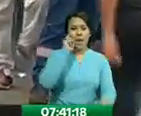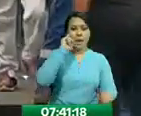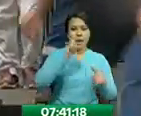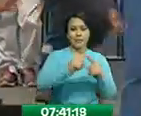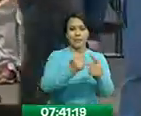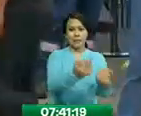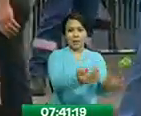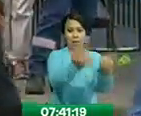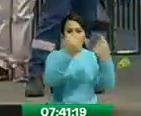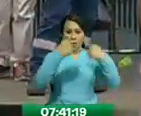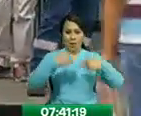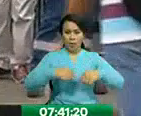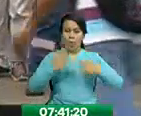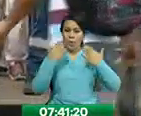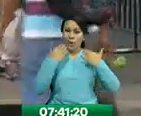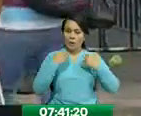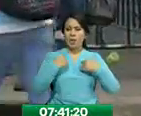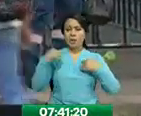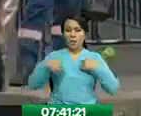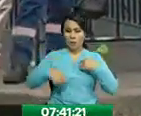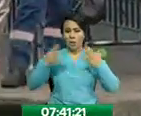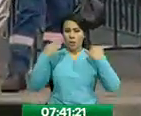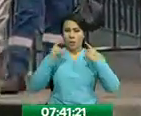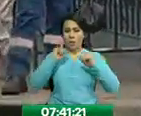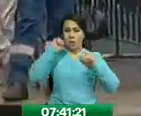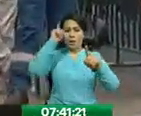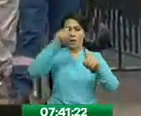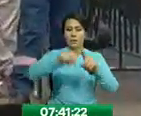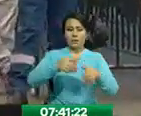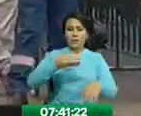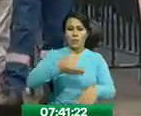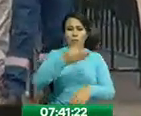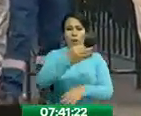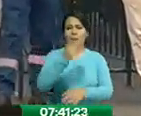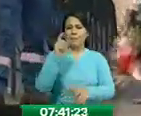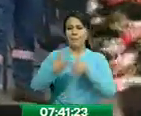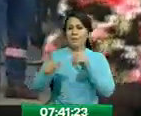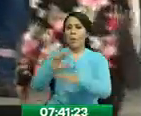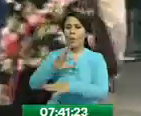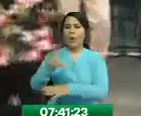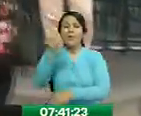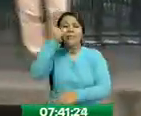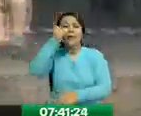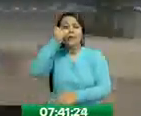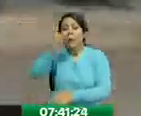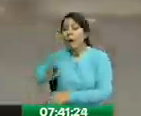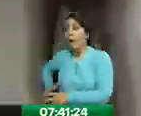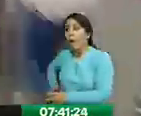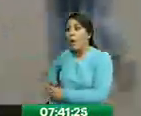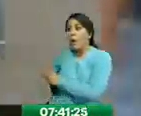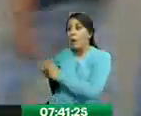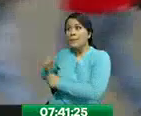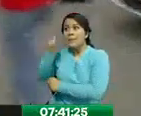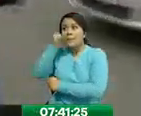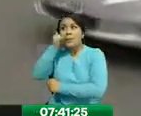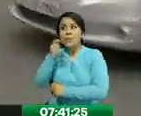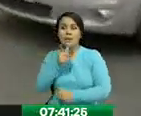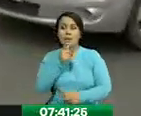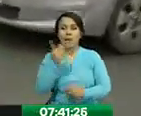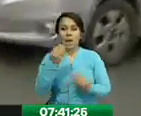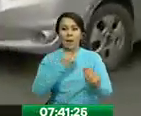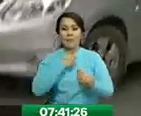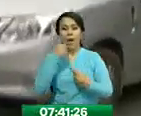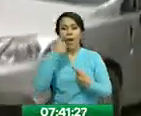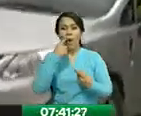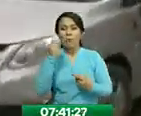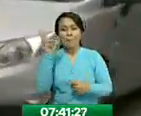y viceversa. Y delincuentes se están sustrayendo los teléfonos celulares. Por otro lado,